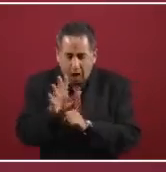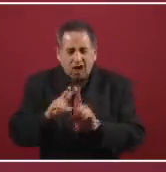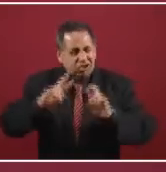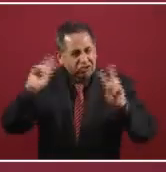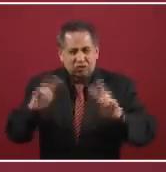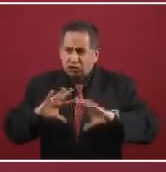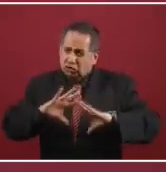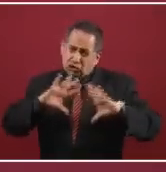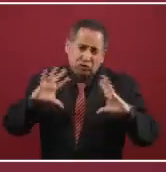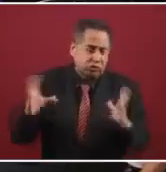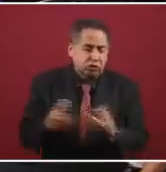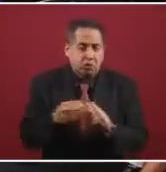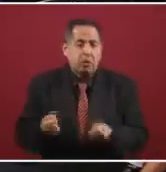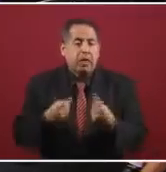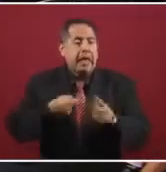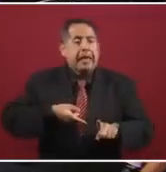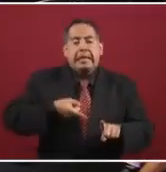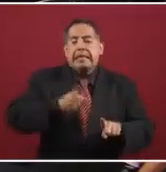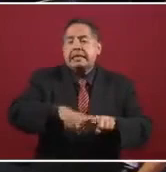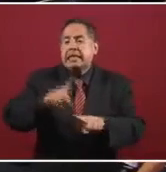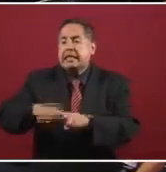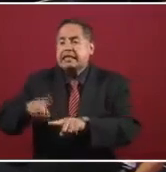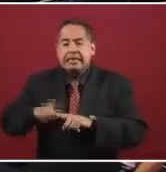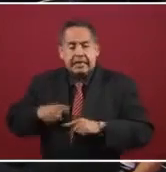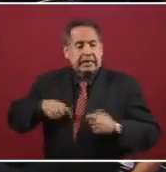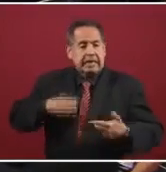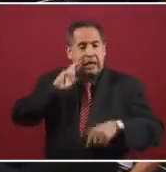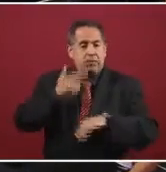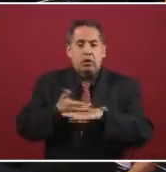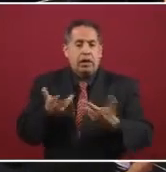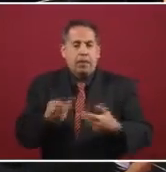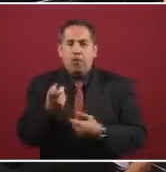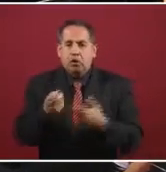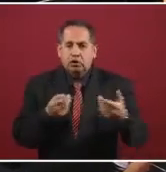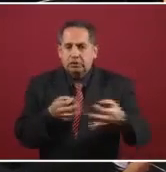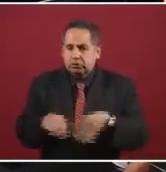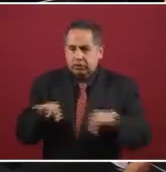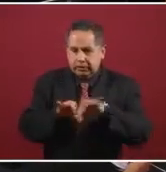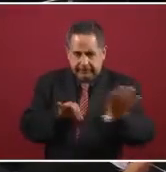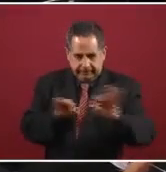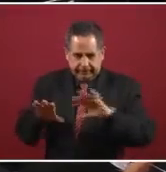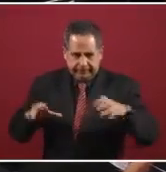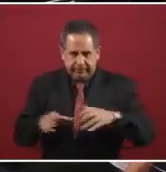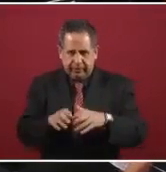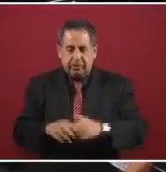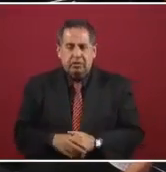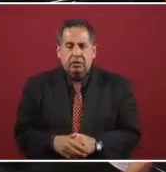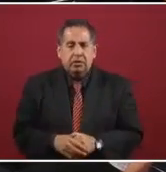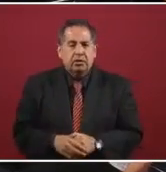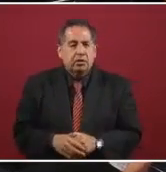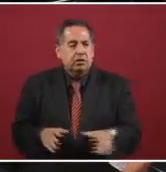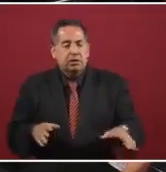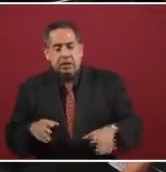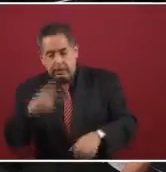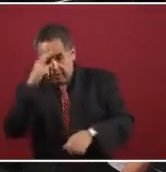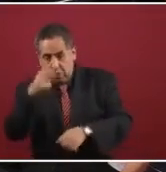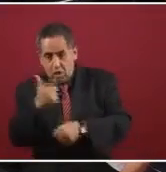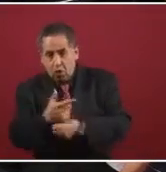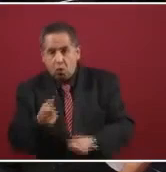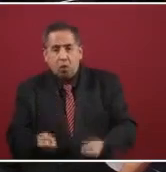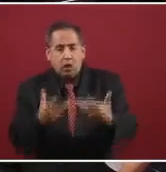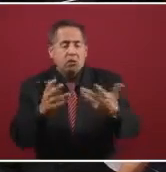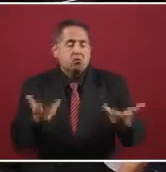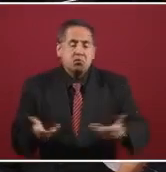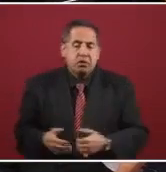compuesto y quién va a hacer qué. Por eso es muy importante integrarlo. Sí. De lo detectado en México no hay una